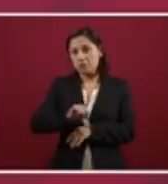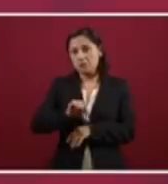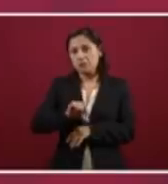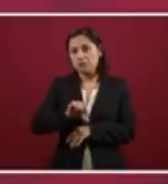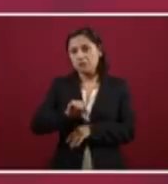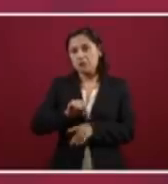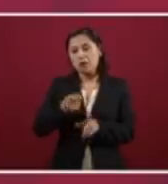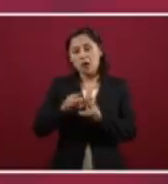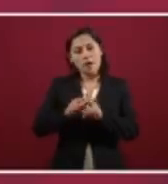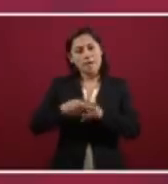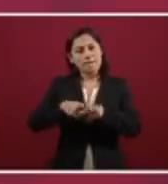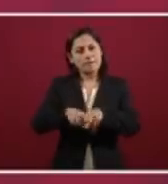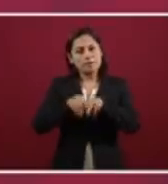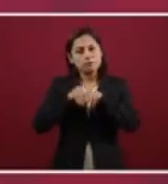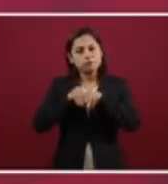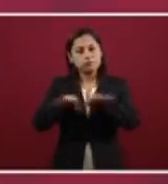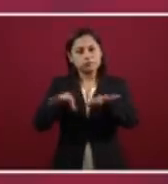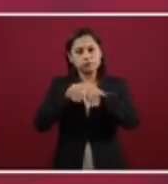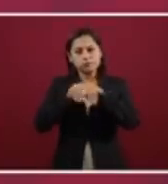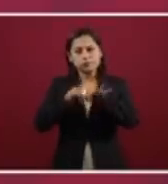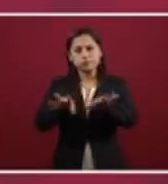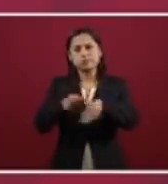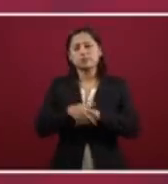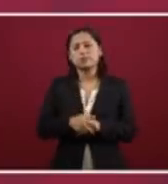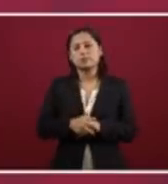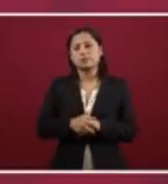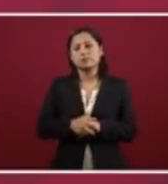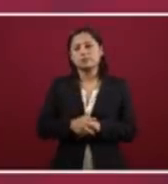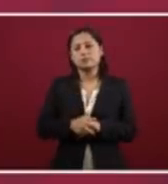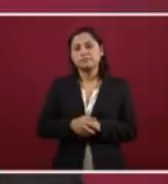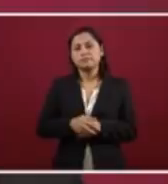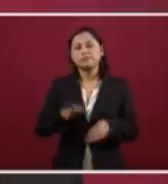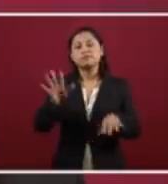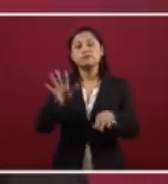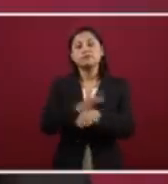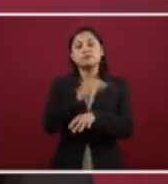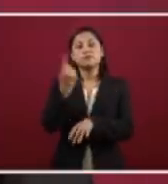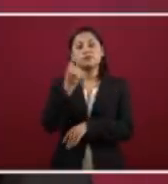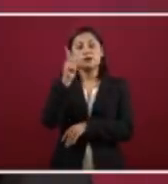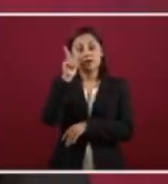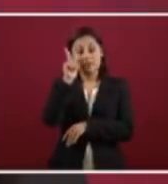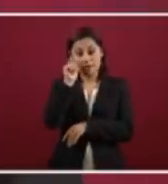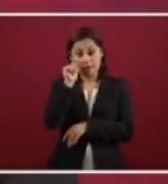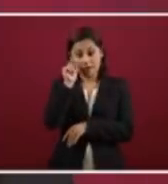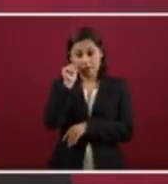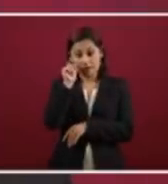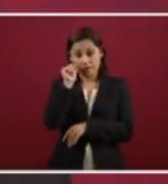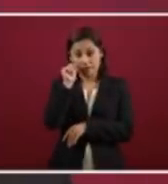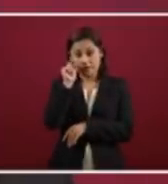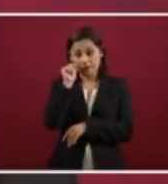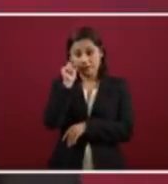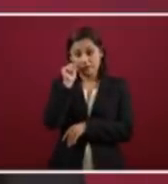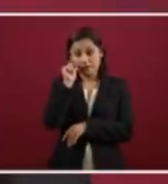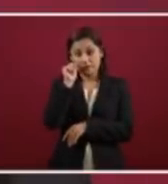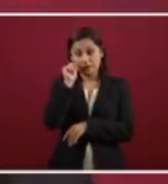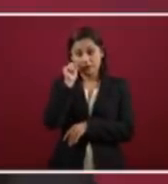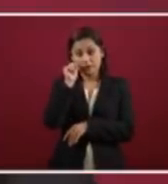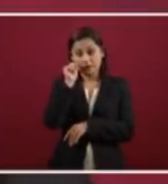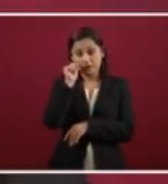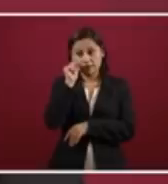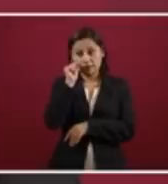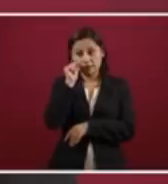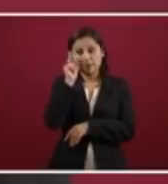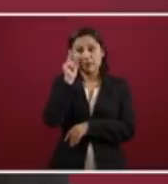se puede hacer, porque mañana pues es el